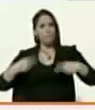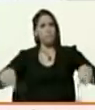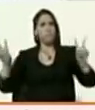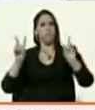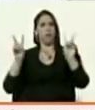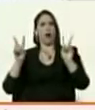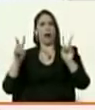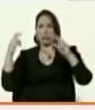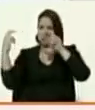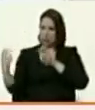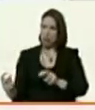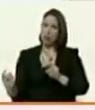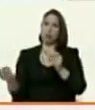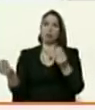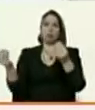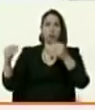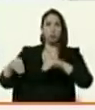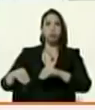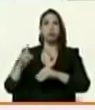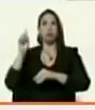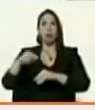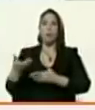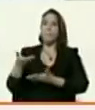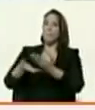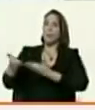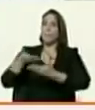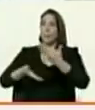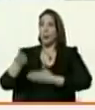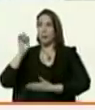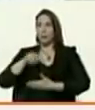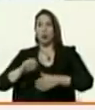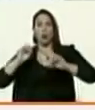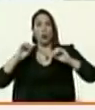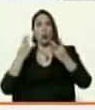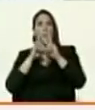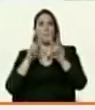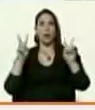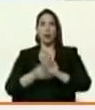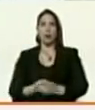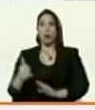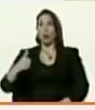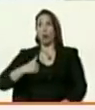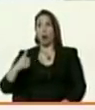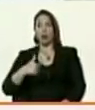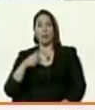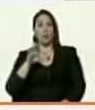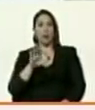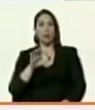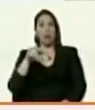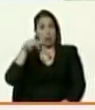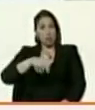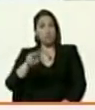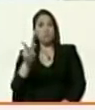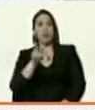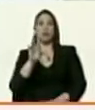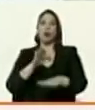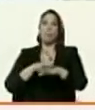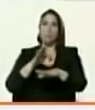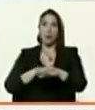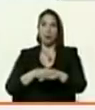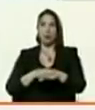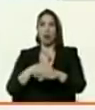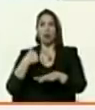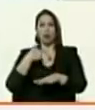a acordarse para lograr la paz en cualquier nación, y en Venezuela eso ha ocurrido. Yo